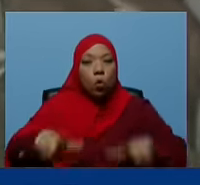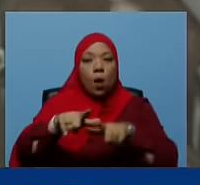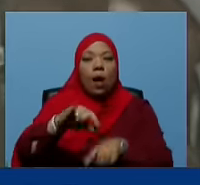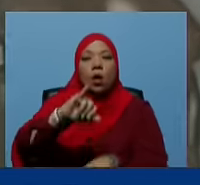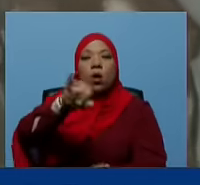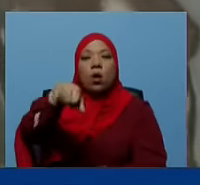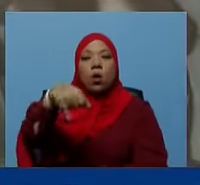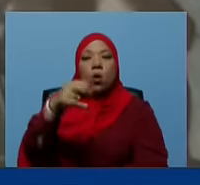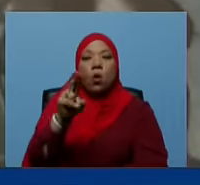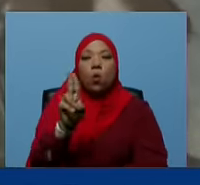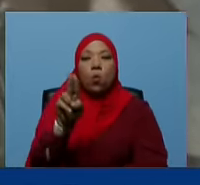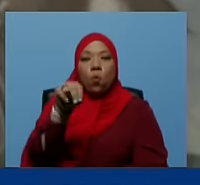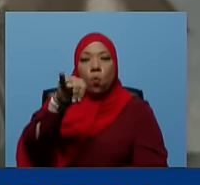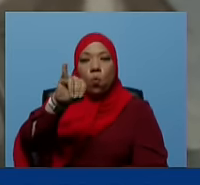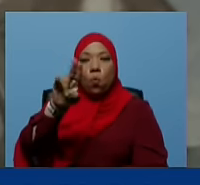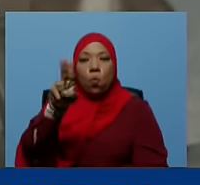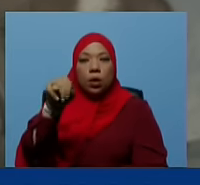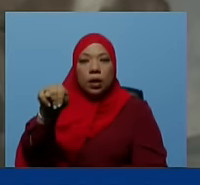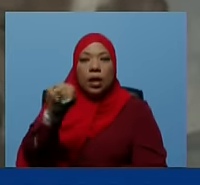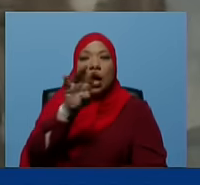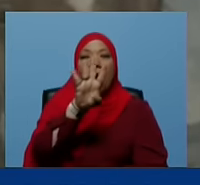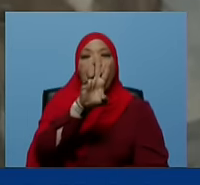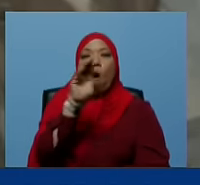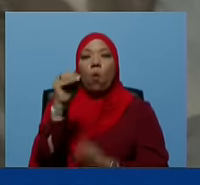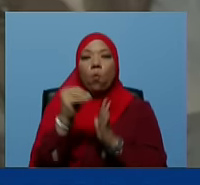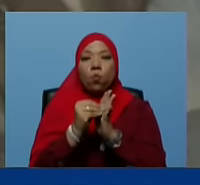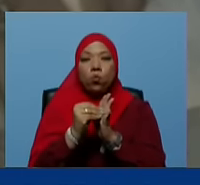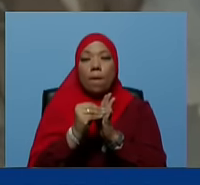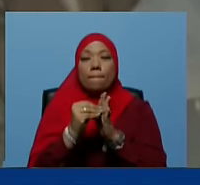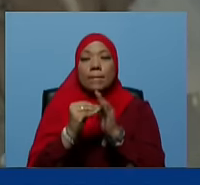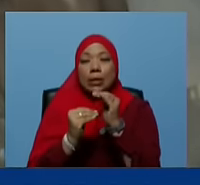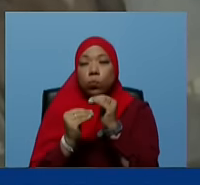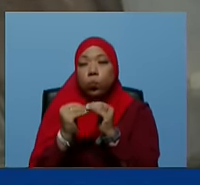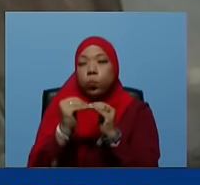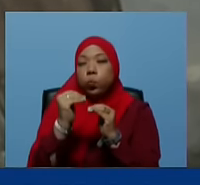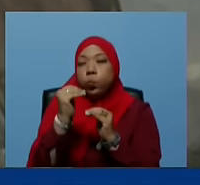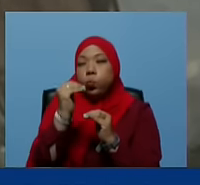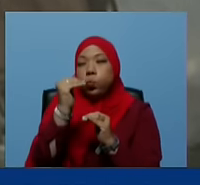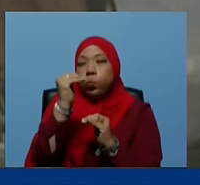a 4.000 metros sobre el nivel del mar.